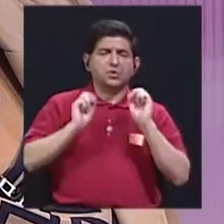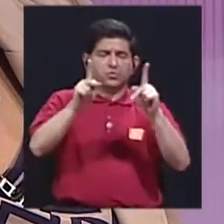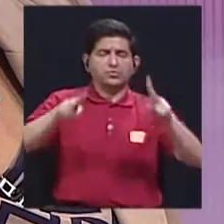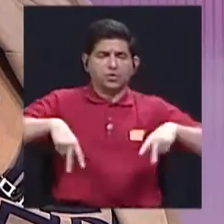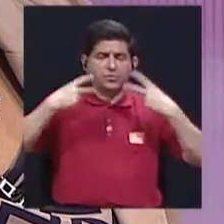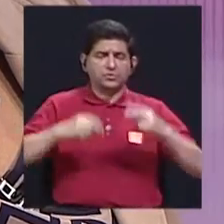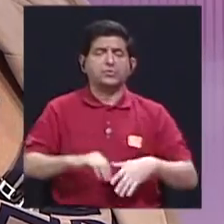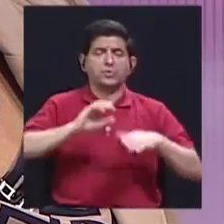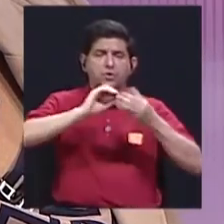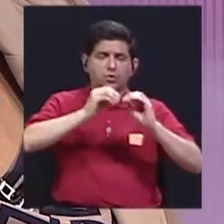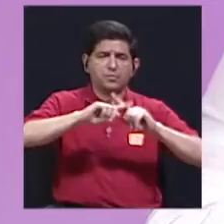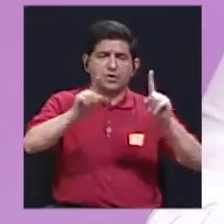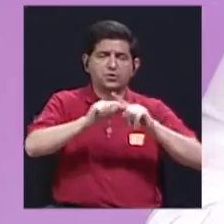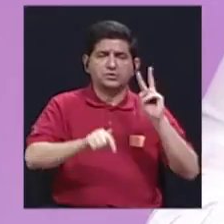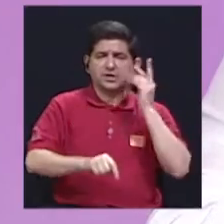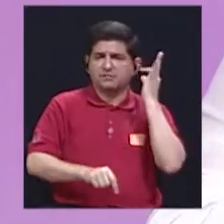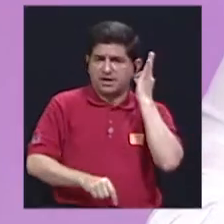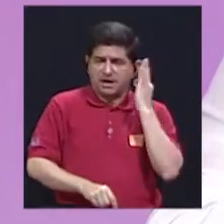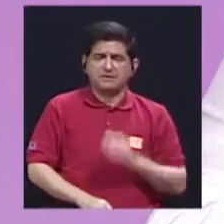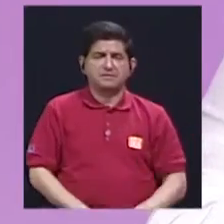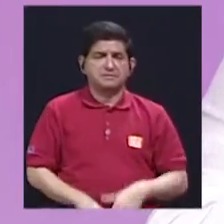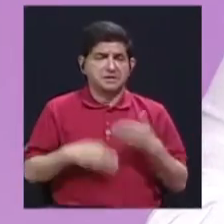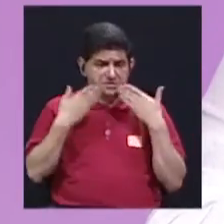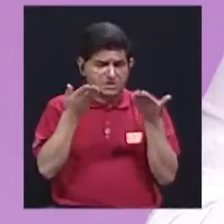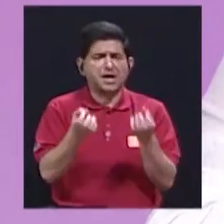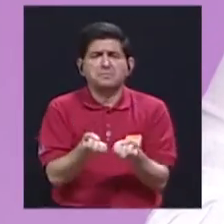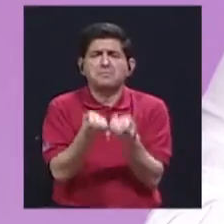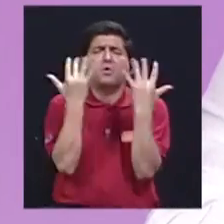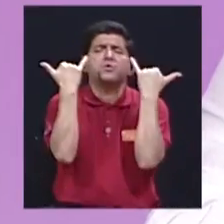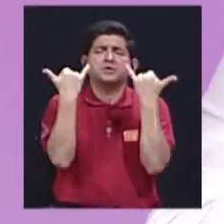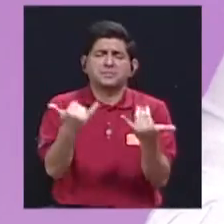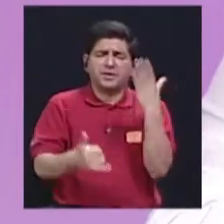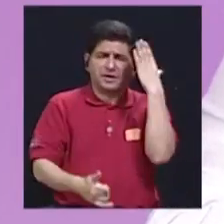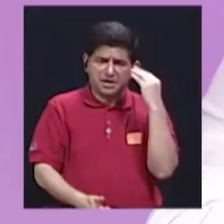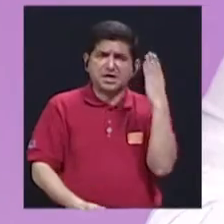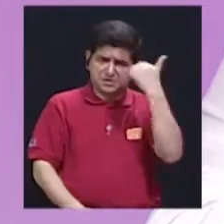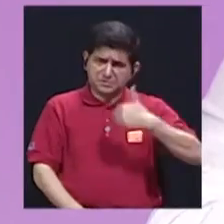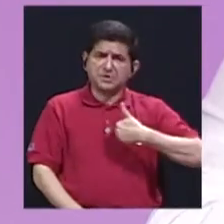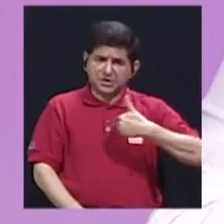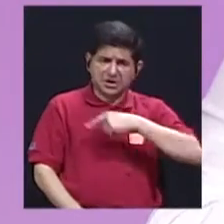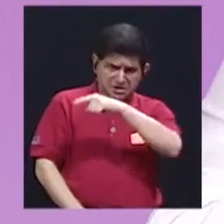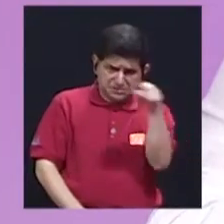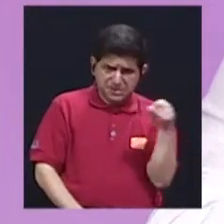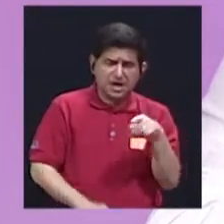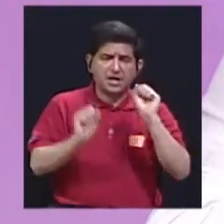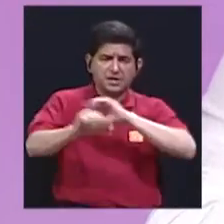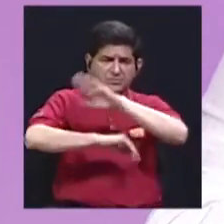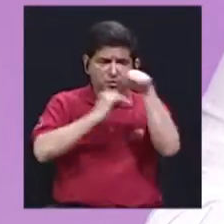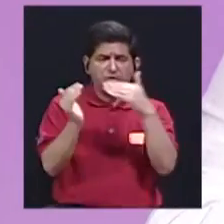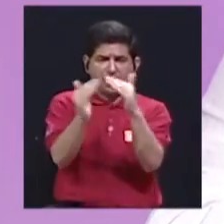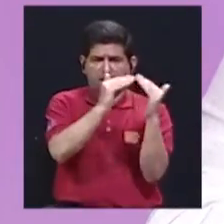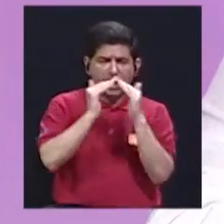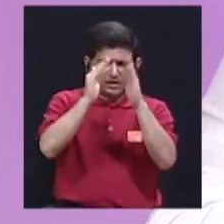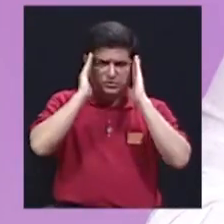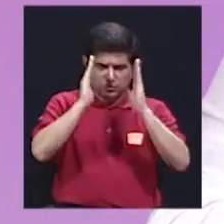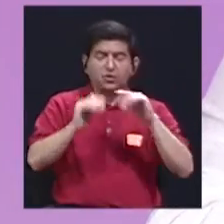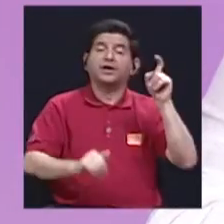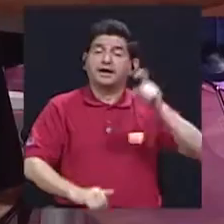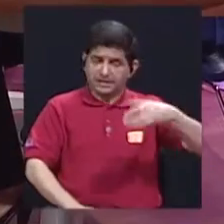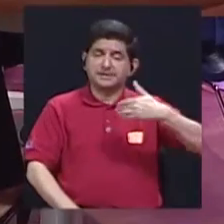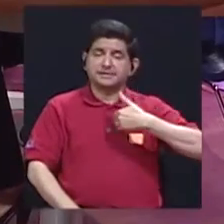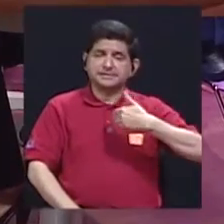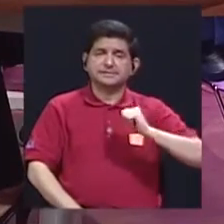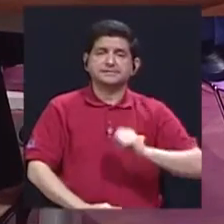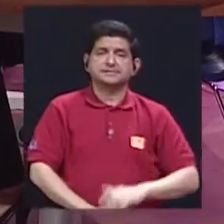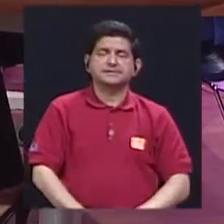de los números de otras compañeras que son bastantes que ya con una experiencia para poder llegarle a toda esa población que lo necesita